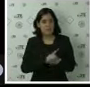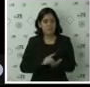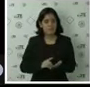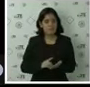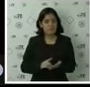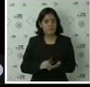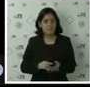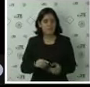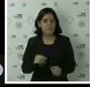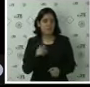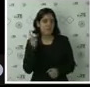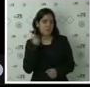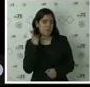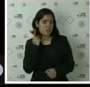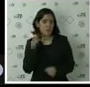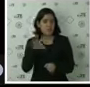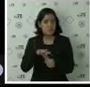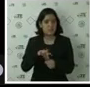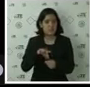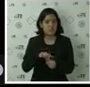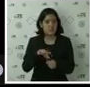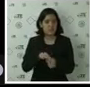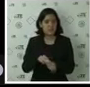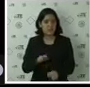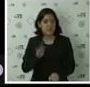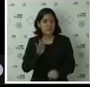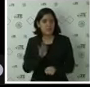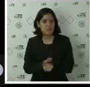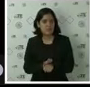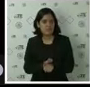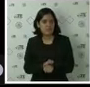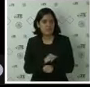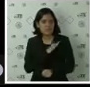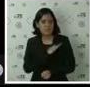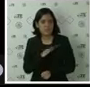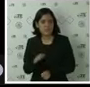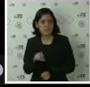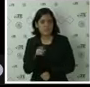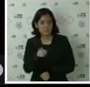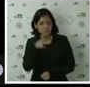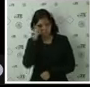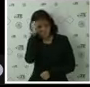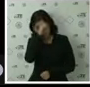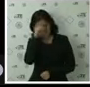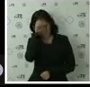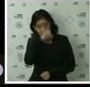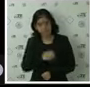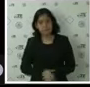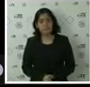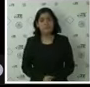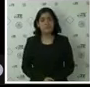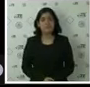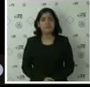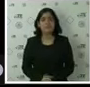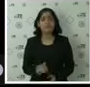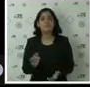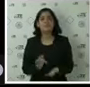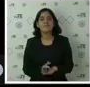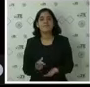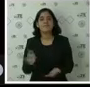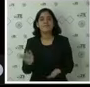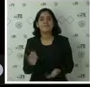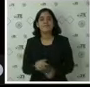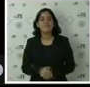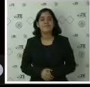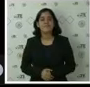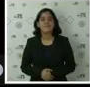electorales y derechos fundamentales de personas de la ciudad. ¿Qué opinas, mi querida Stephanie? Muchas gracias. A